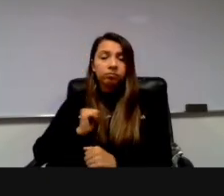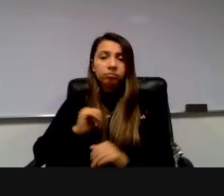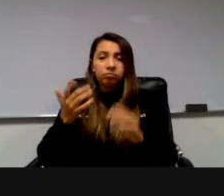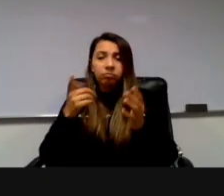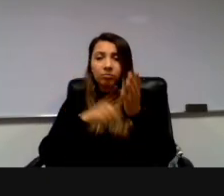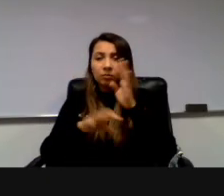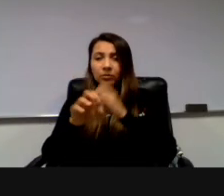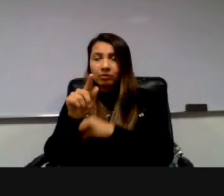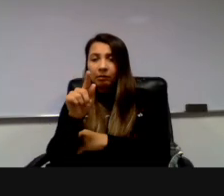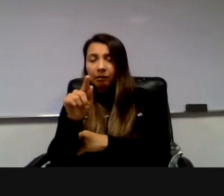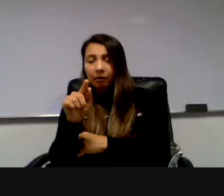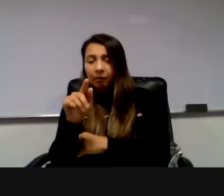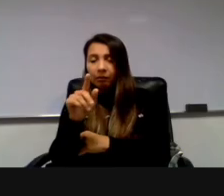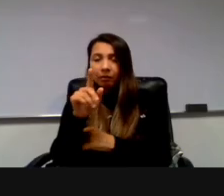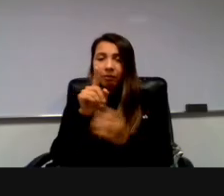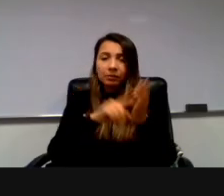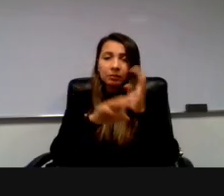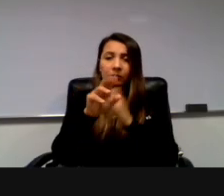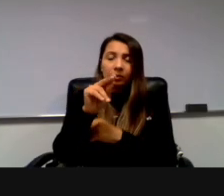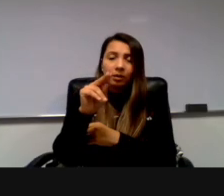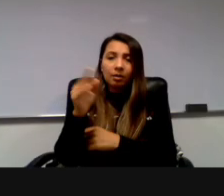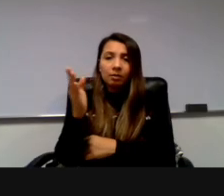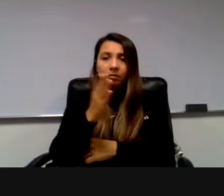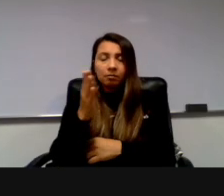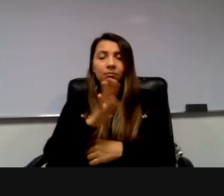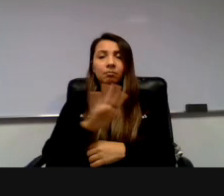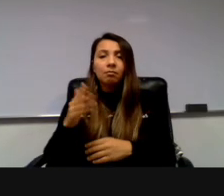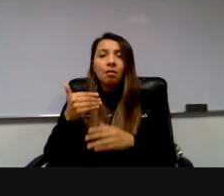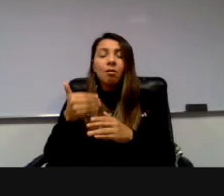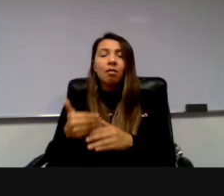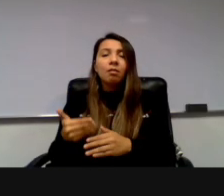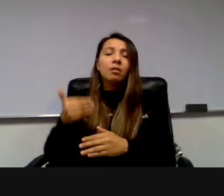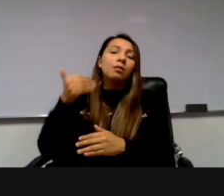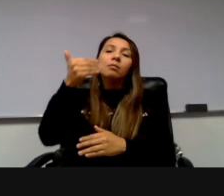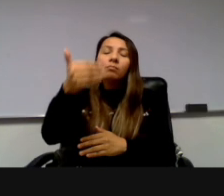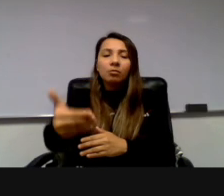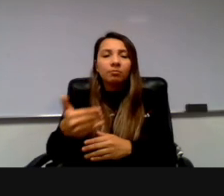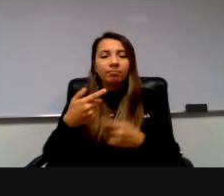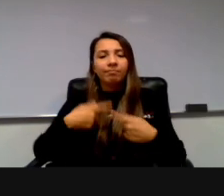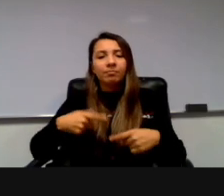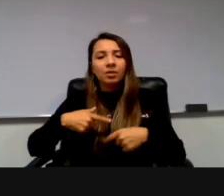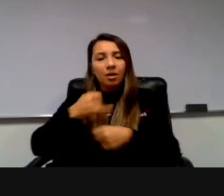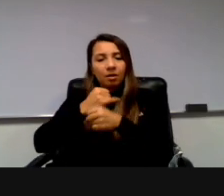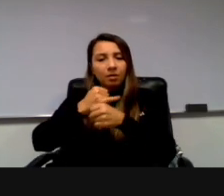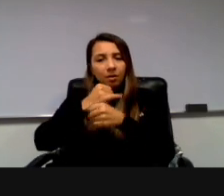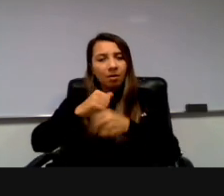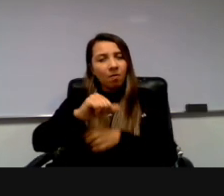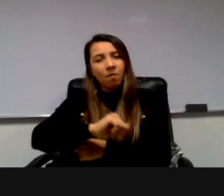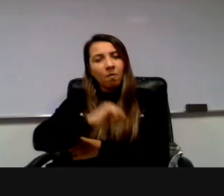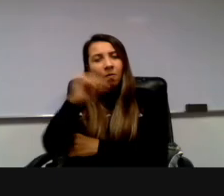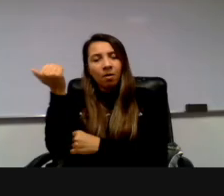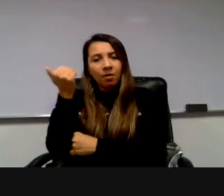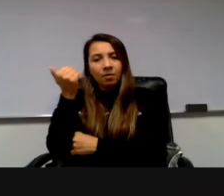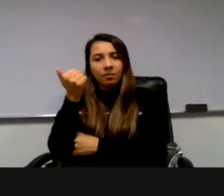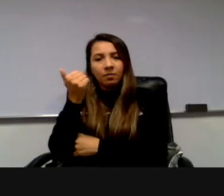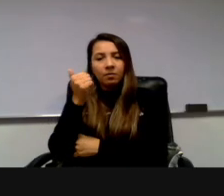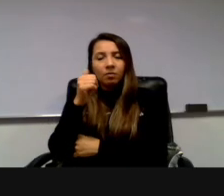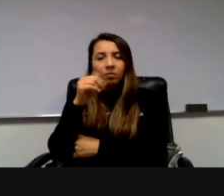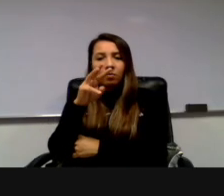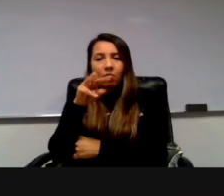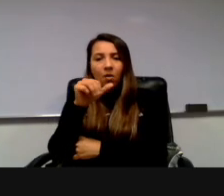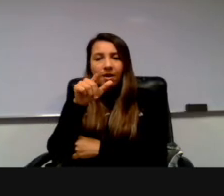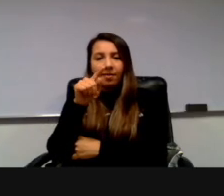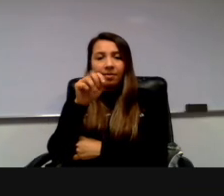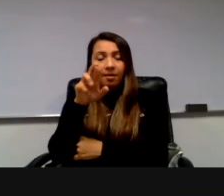de los 70s, 80s. Un poco más adelante, otros investigadores, Walter Fitch